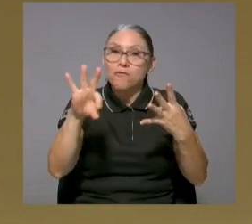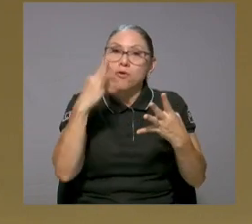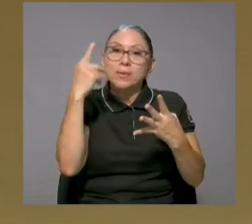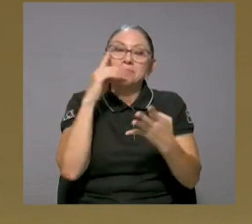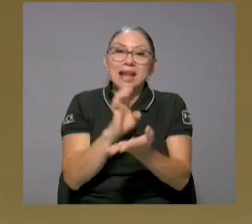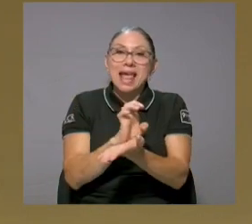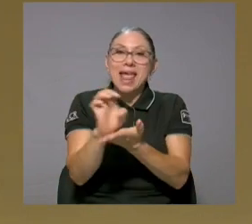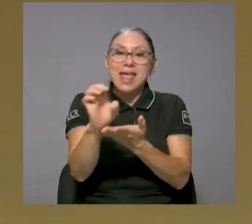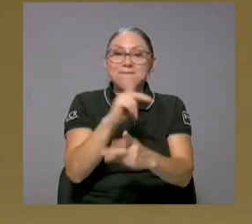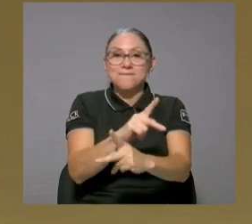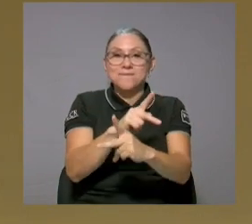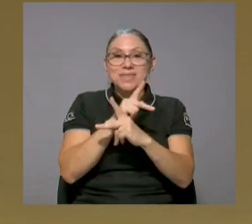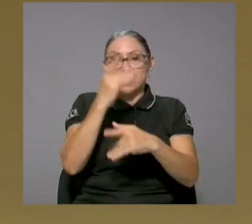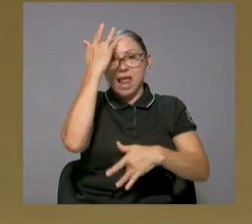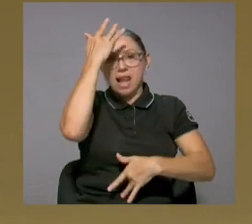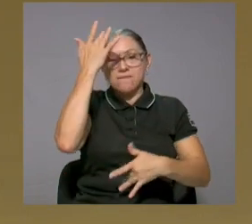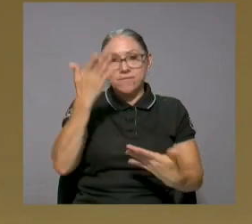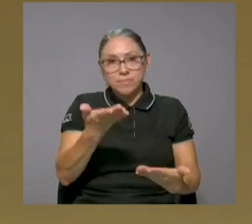quiere un poquito,